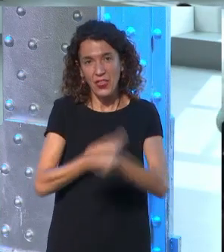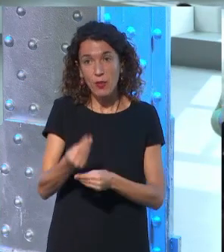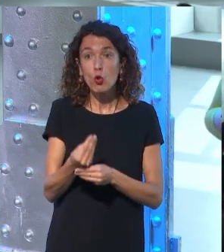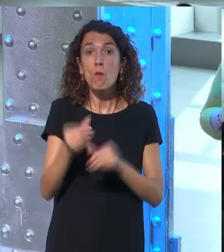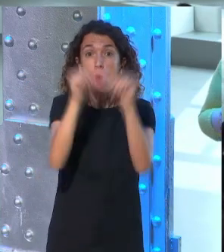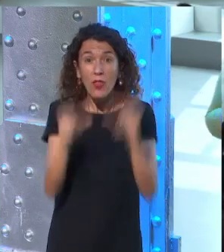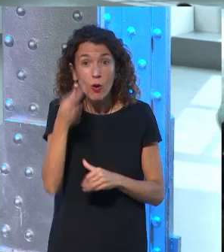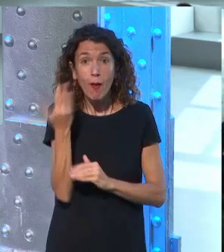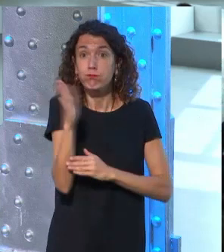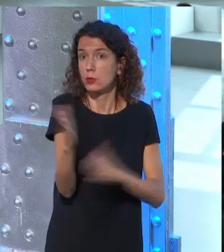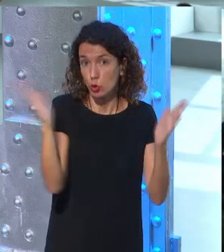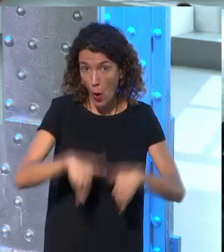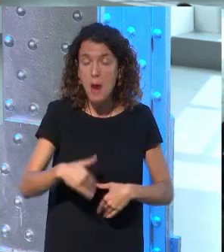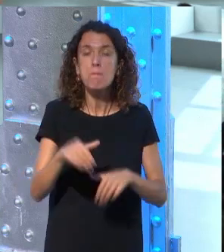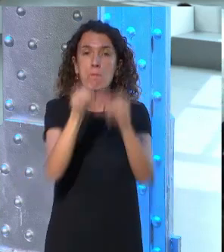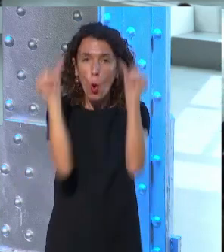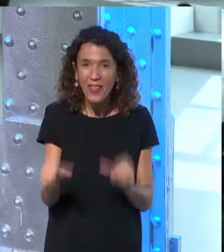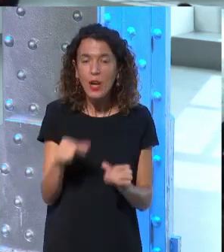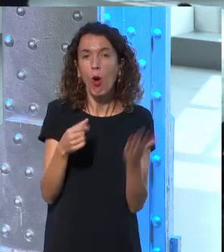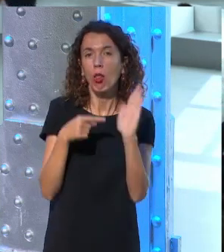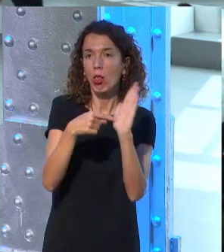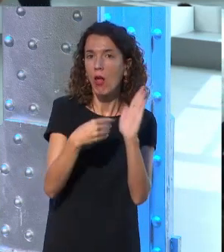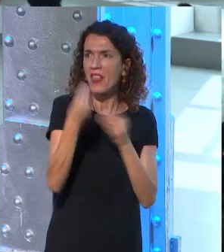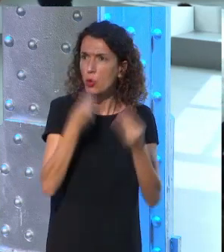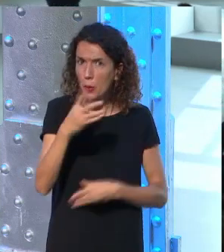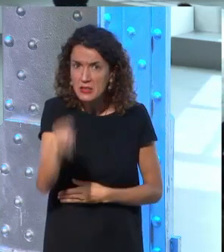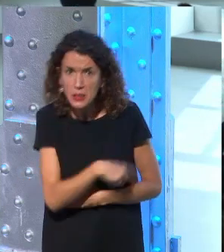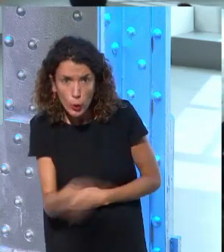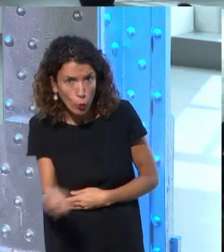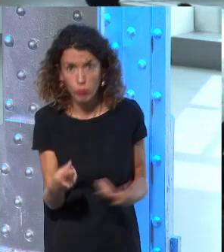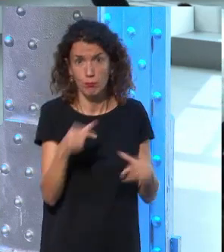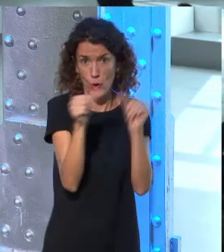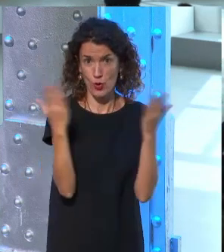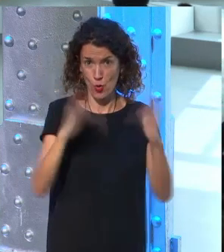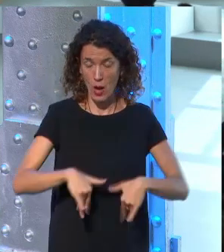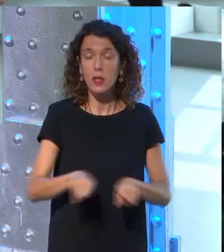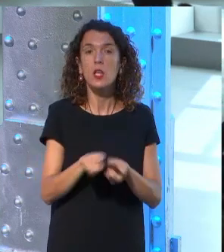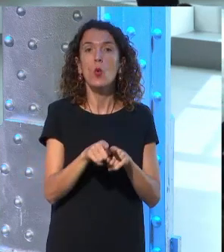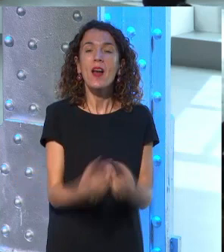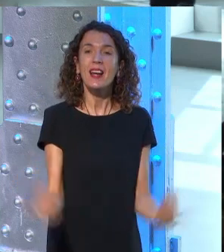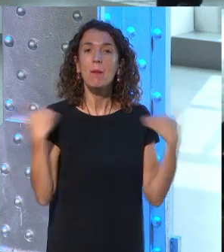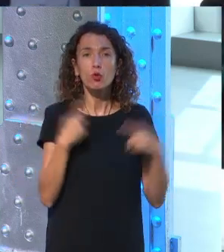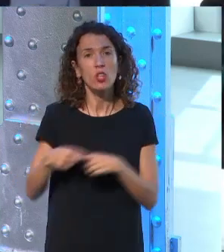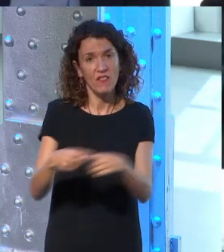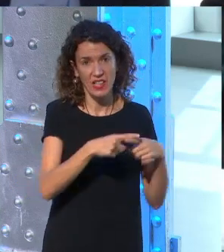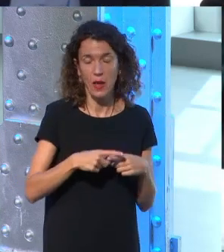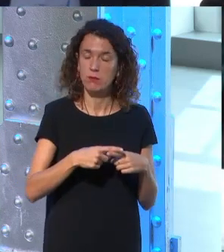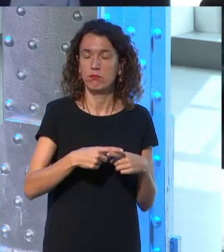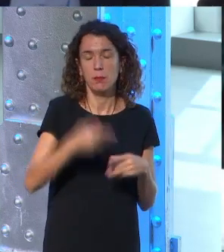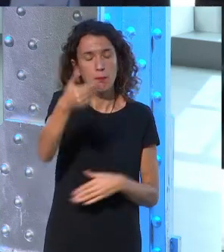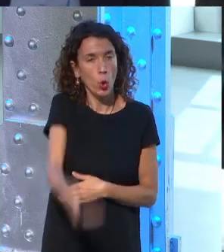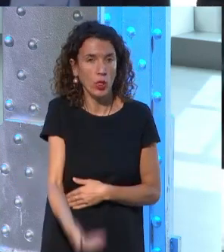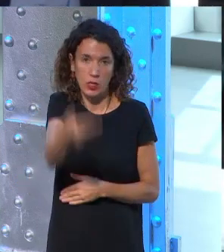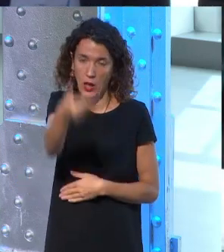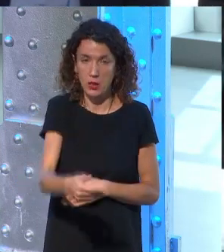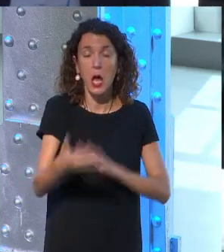la mesa, ¿no? Un modelo que permita identificar si estamos haciéndolo bien o no estamos haciéndolo bien. La corresponsabilidad, ¿no?, es un elemento importante